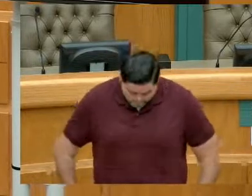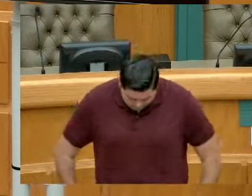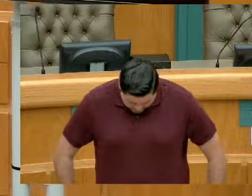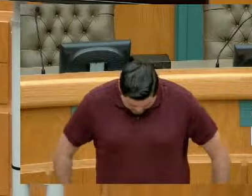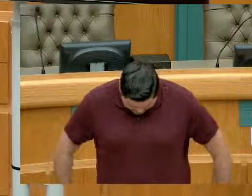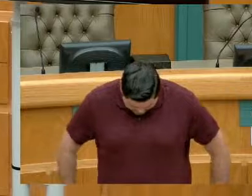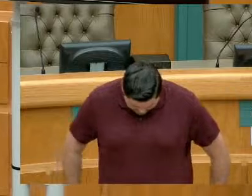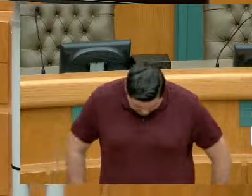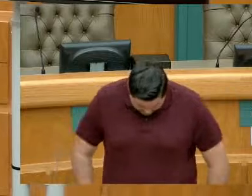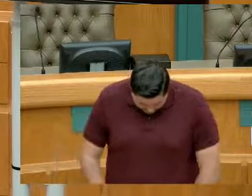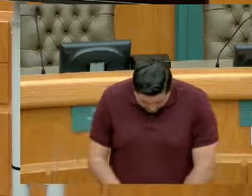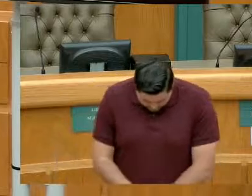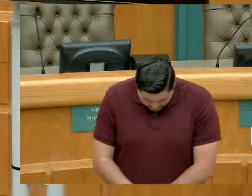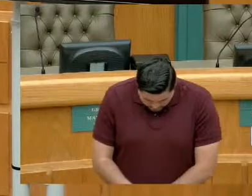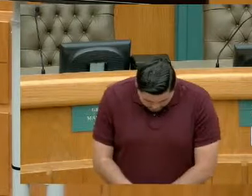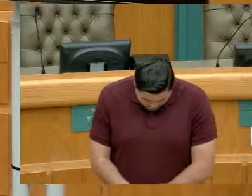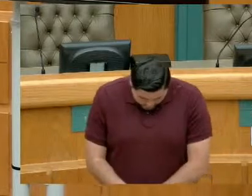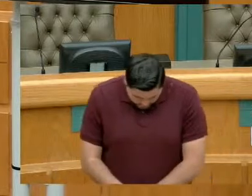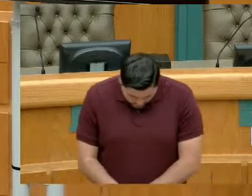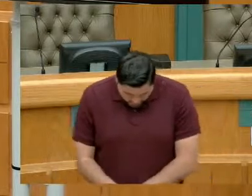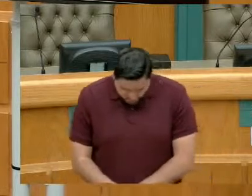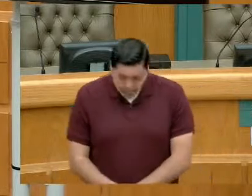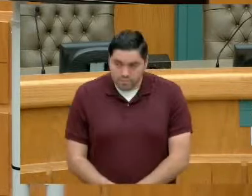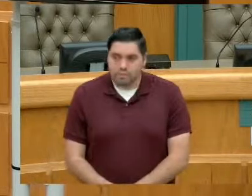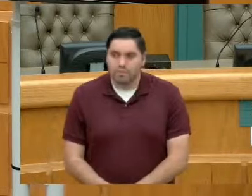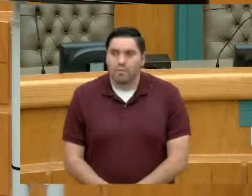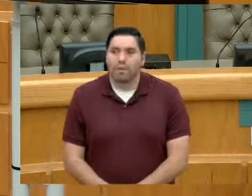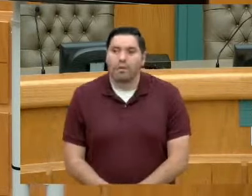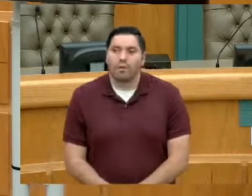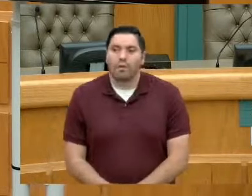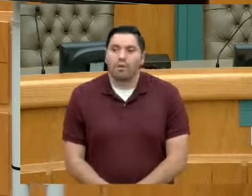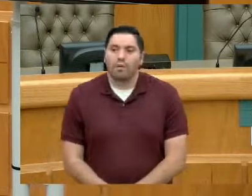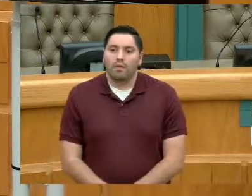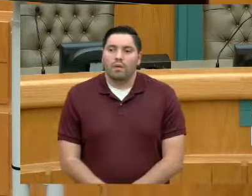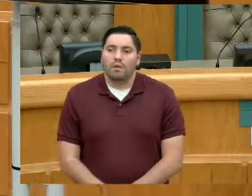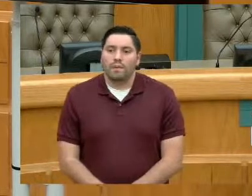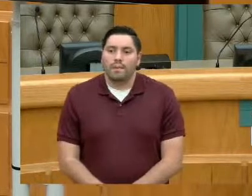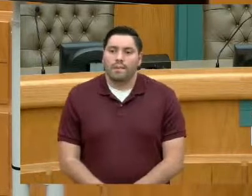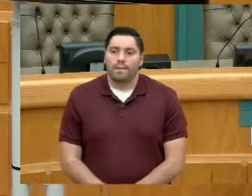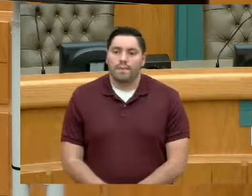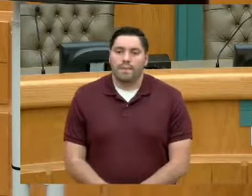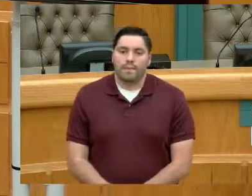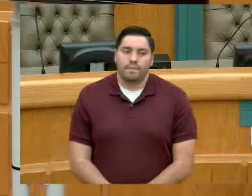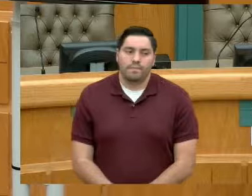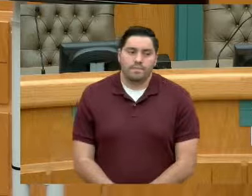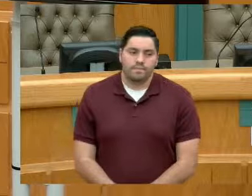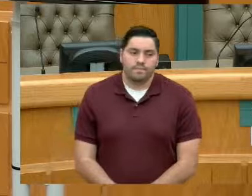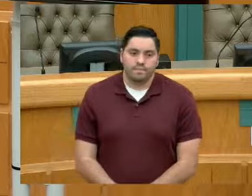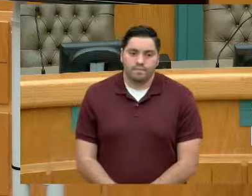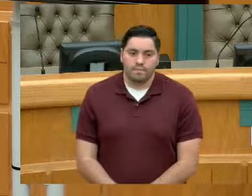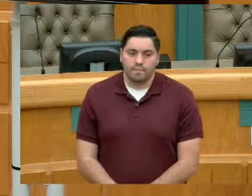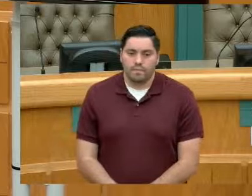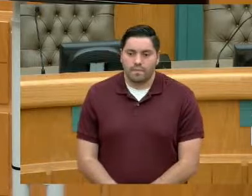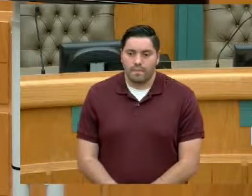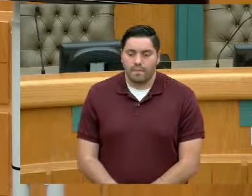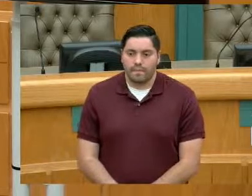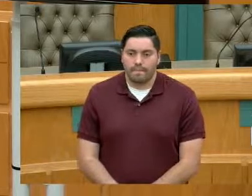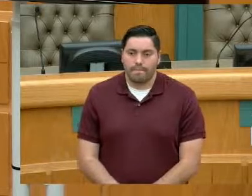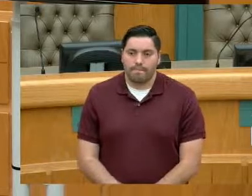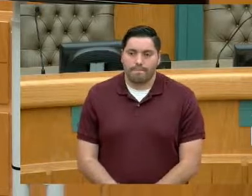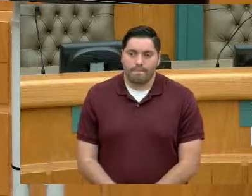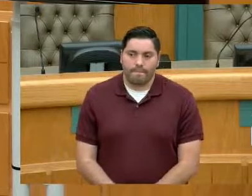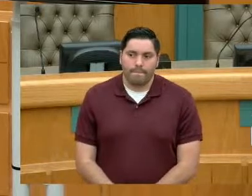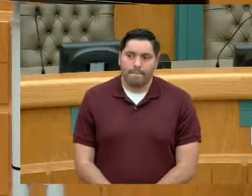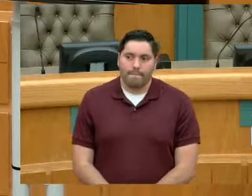estos realiza las pruebas de manera independiente. 11 personas resultaron asintomáticas y más de 23,000 personas fueron examinadas. Hoy se realizó la